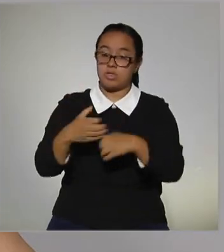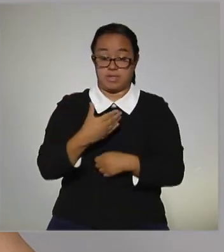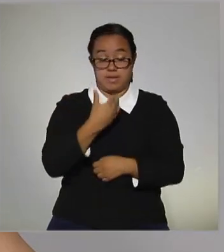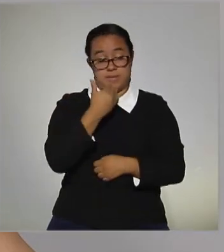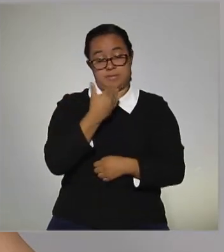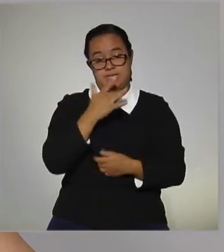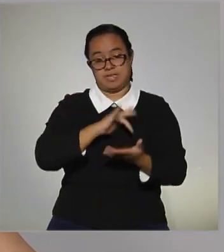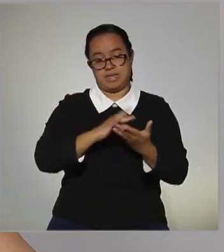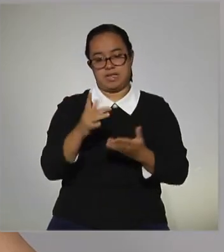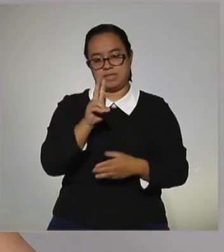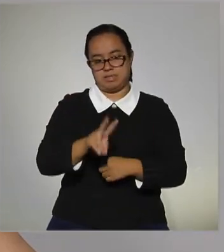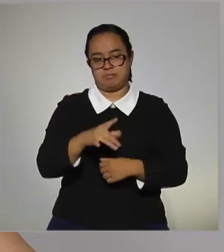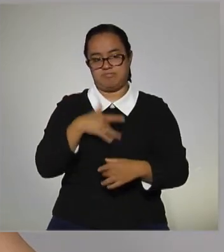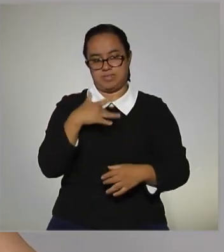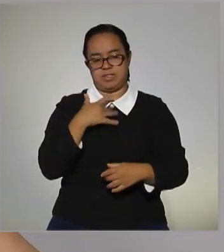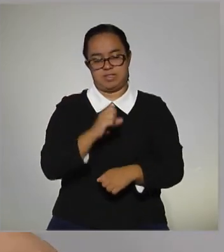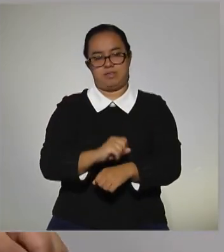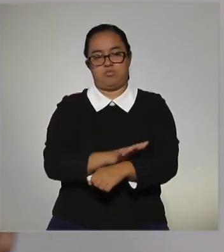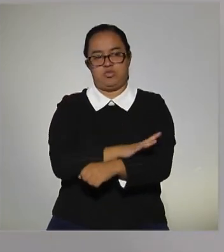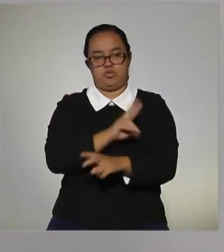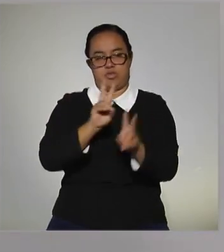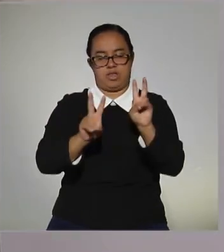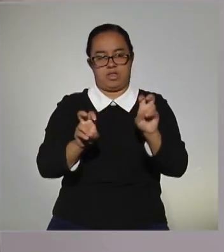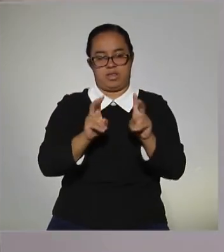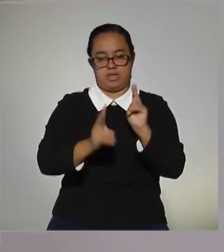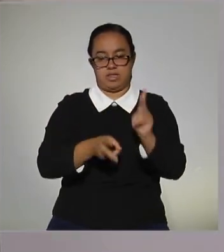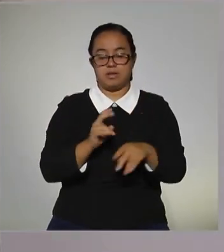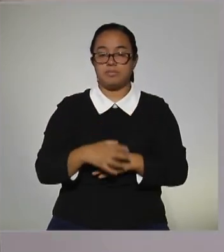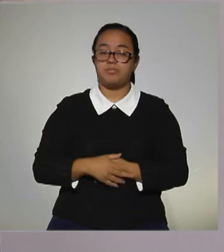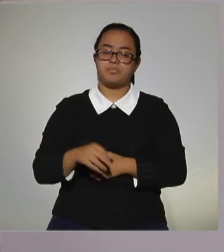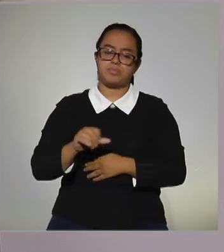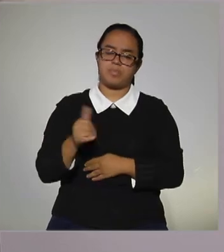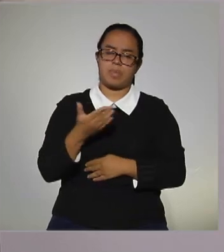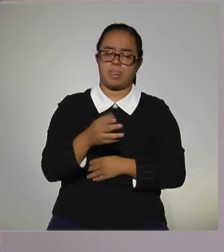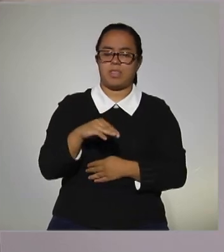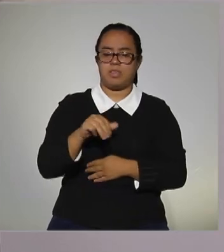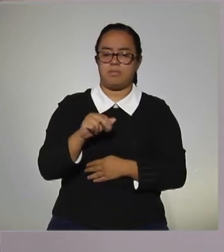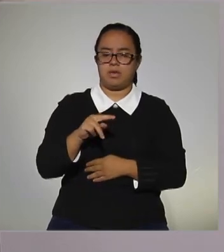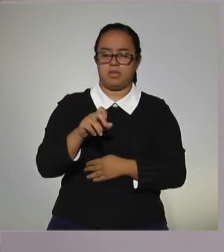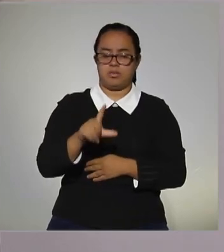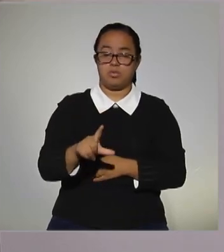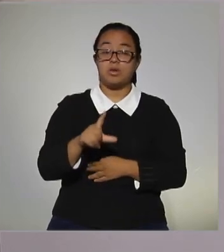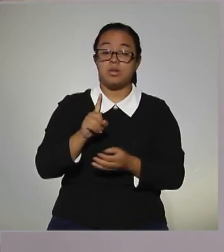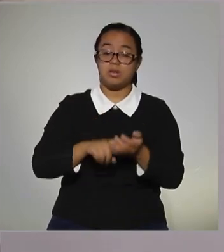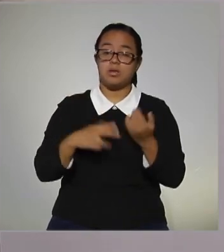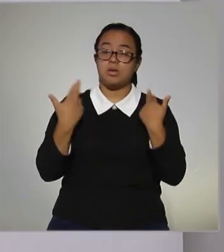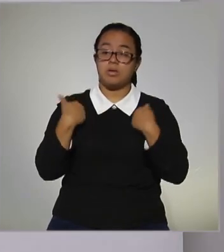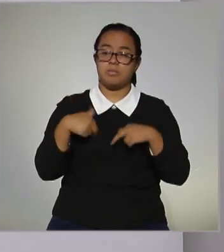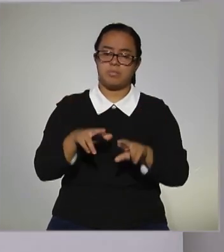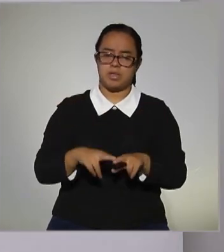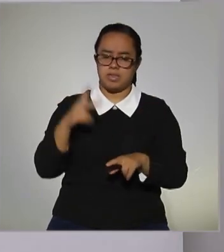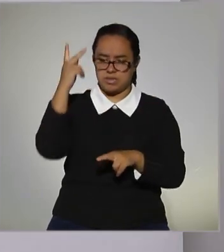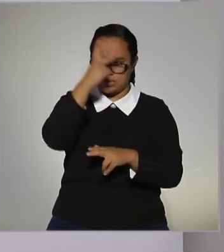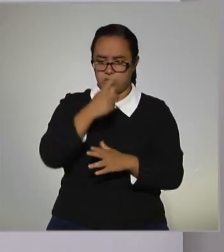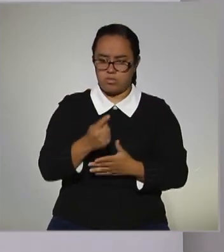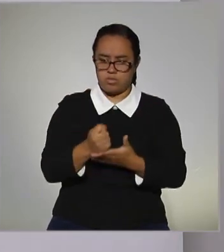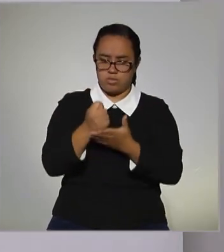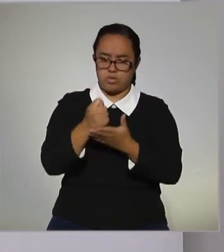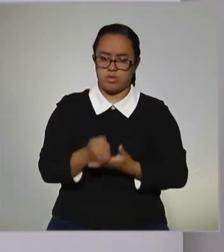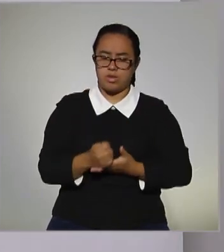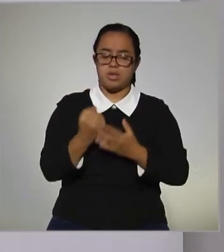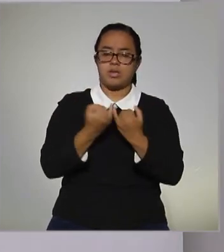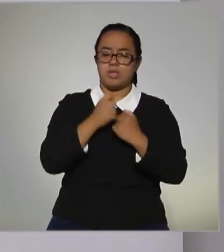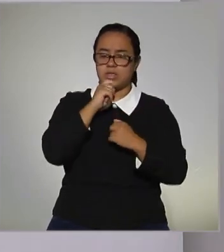y emocionada de hablar de este tema. Gracias. Manuel Acevedo Garrido, doctor en psicoanálisis, maestro en psicoterapia familiar sistémica